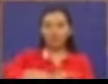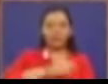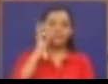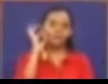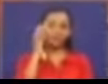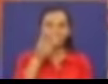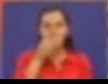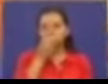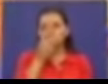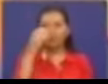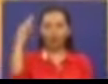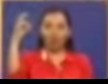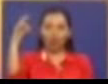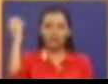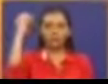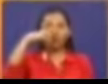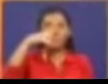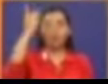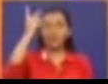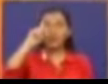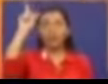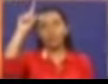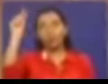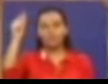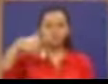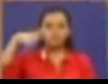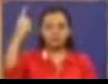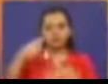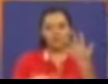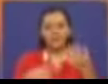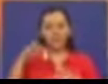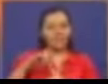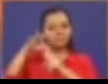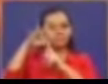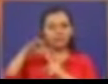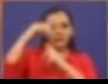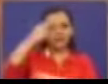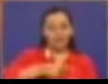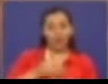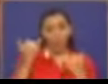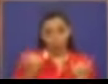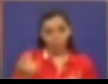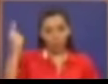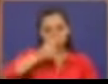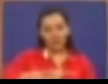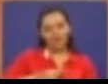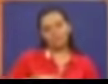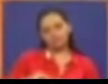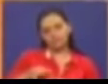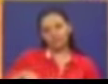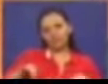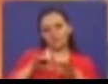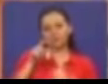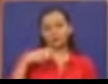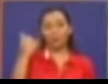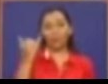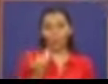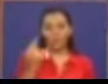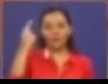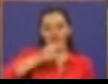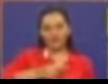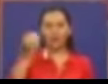la manzana, de la hoja, del sol, de la luna, de la tierra. Pero bueno, hoy día es un día importante. Es el día del jubilado. Y